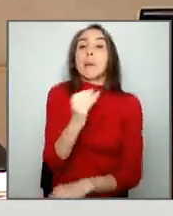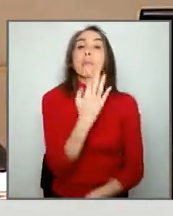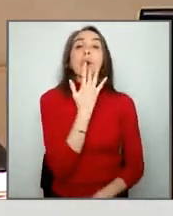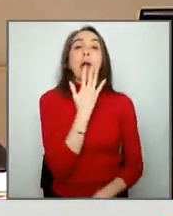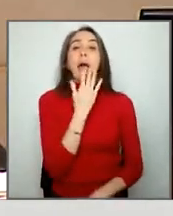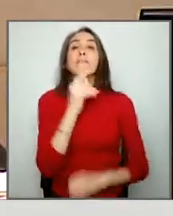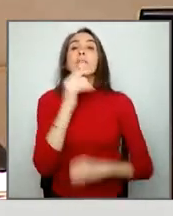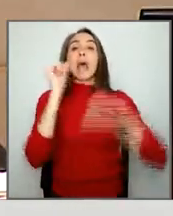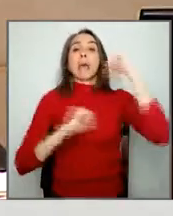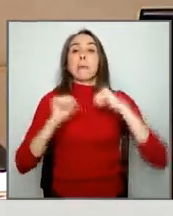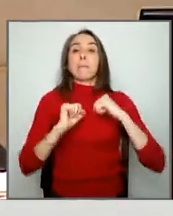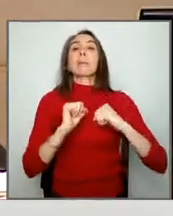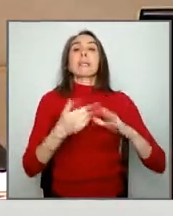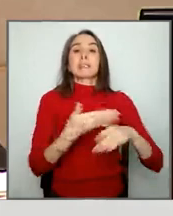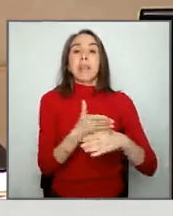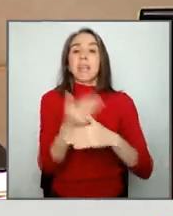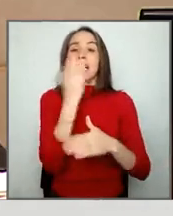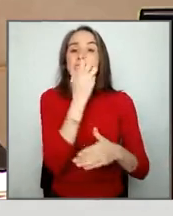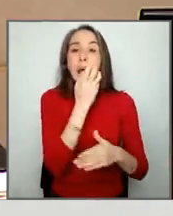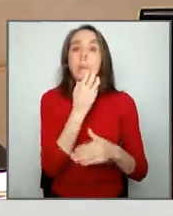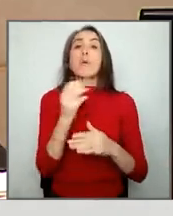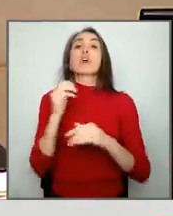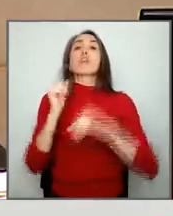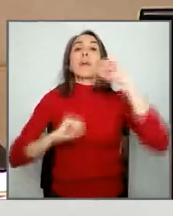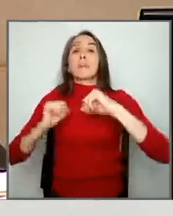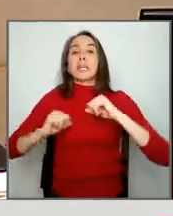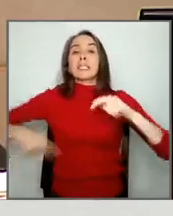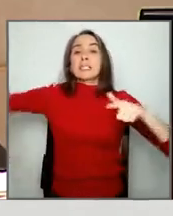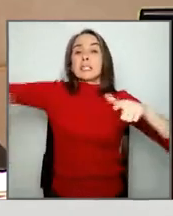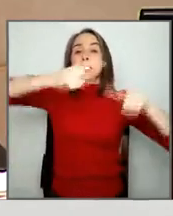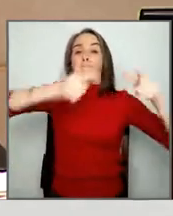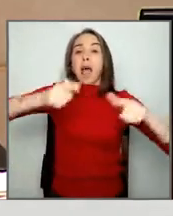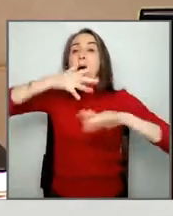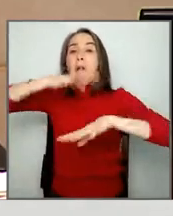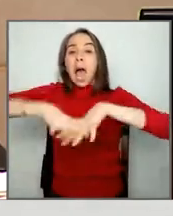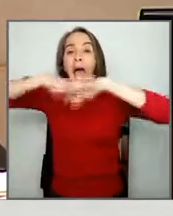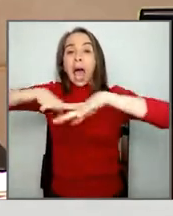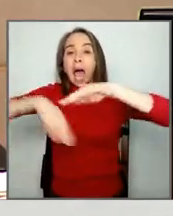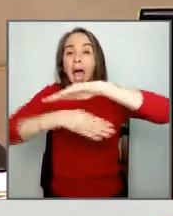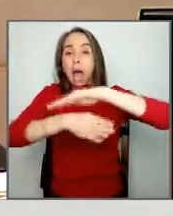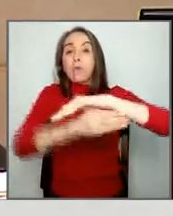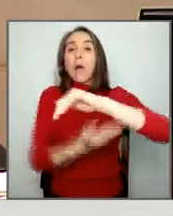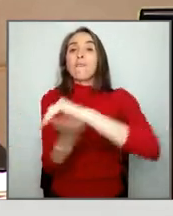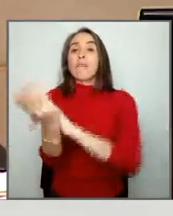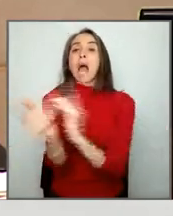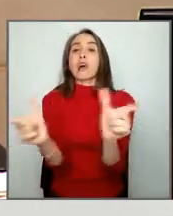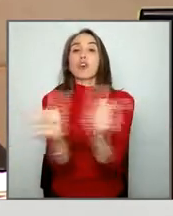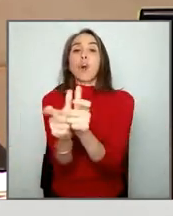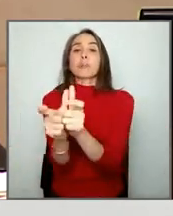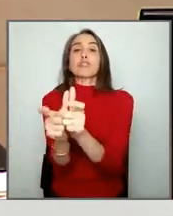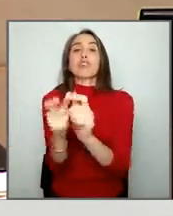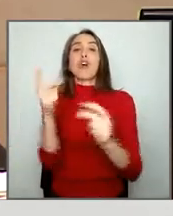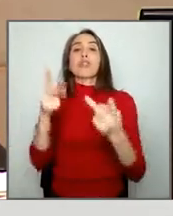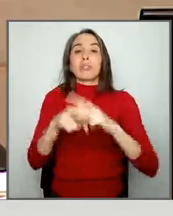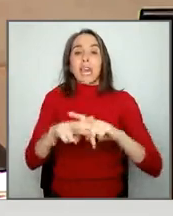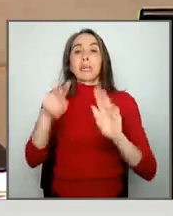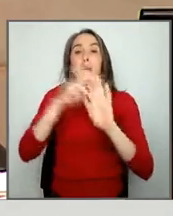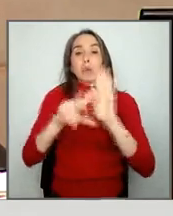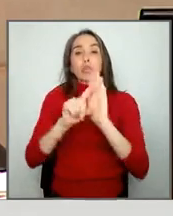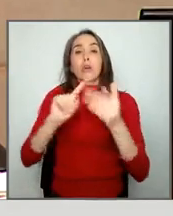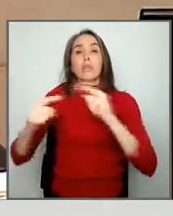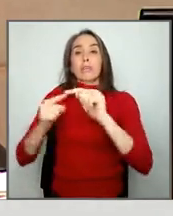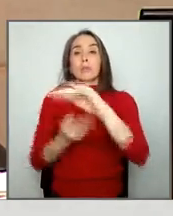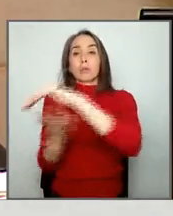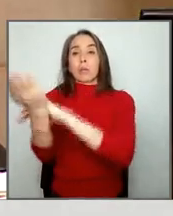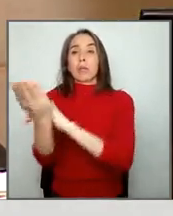a la agricultura tiene que ser también tramitada de las comisiones técnicas y Yo invito al ejecutivo que lo discutamos pero a través de la ley